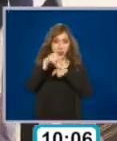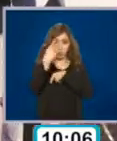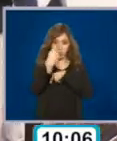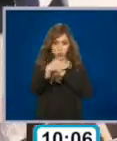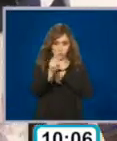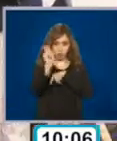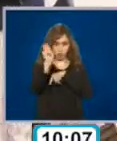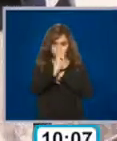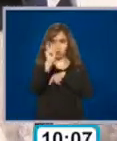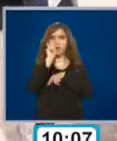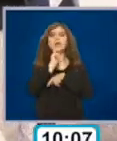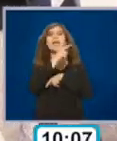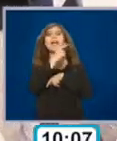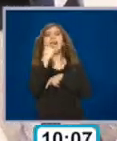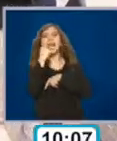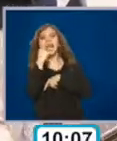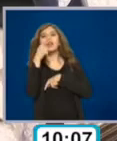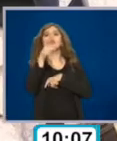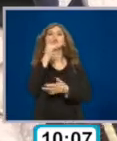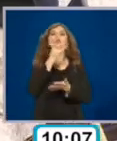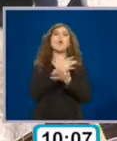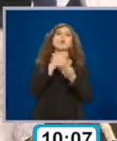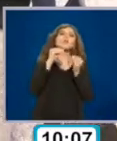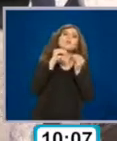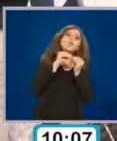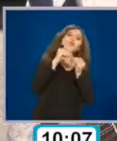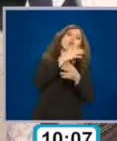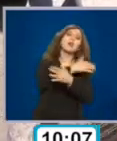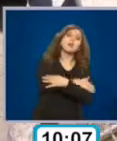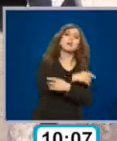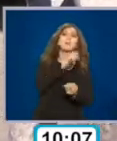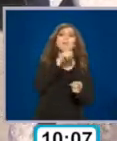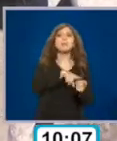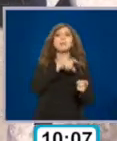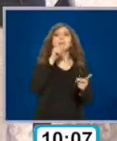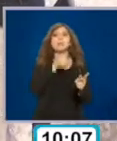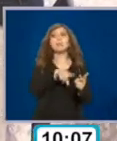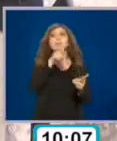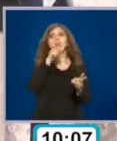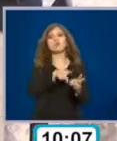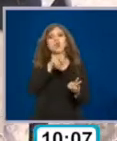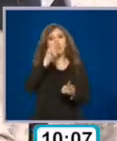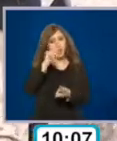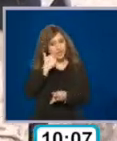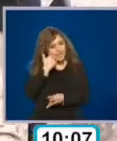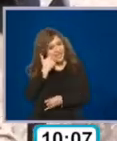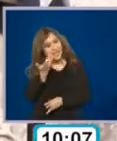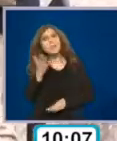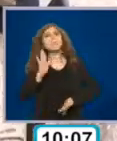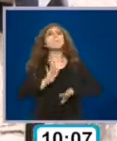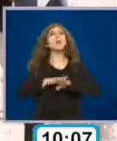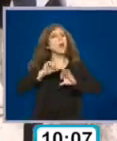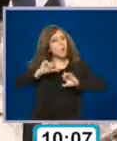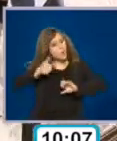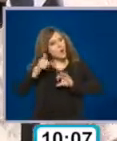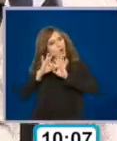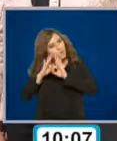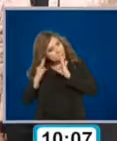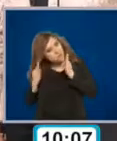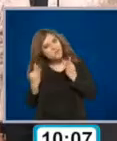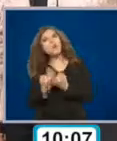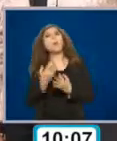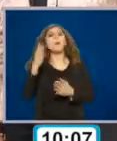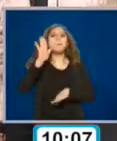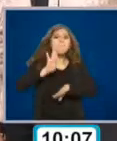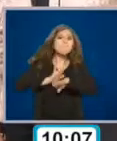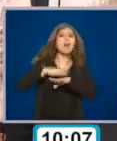celoso Ajá. y tú nada más le das besitos y abrazos, entonces tú ya te cansaste de eso, tú quieres como un contacto del cuarto tipo, quieres algo más